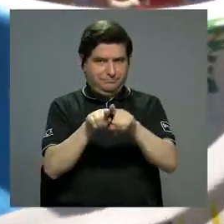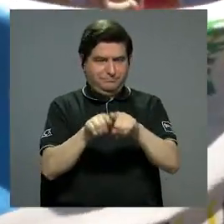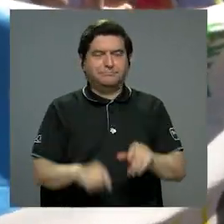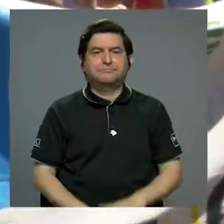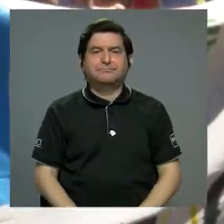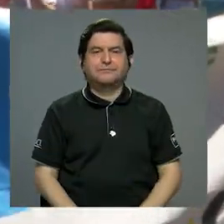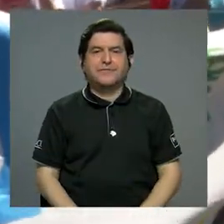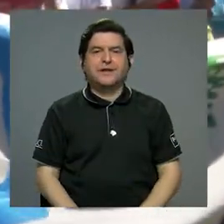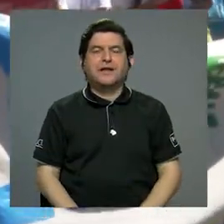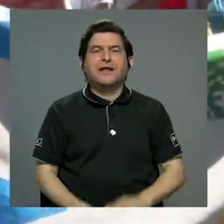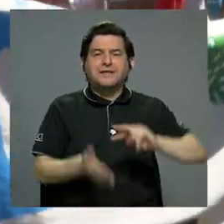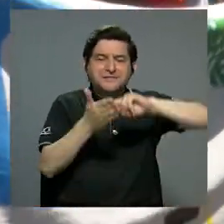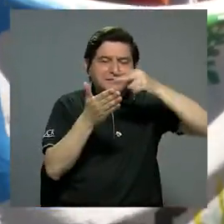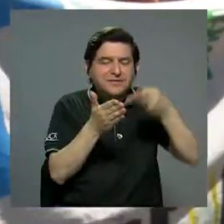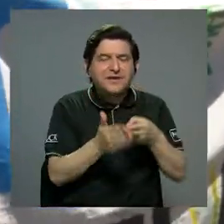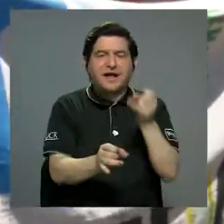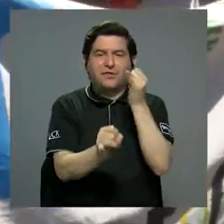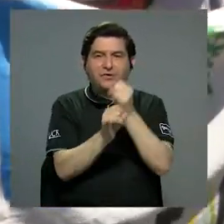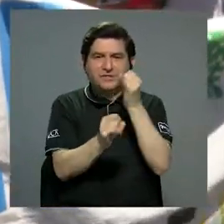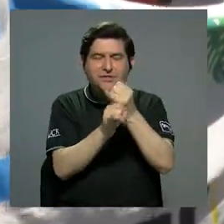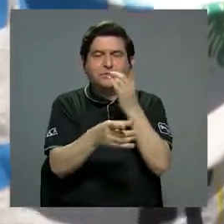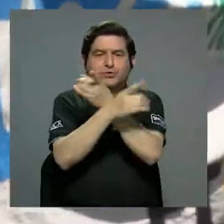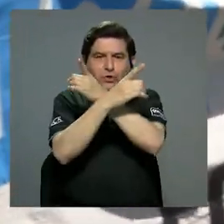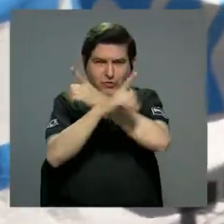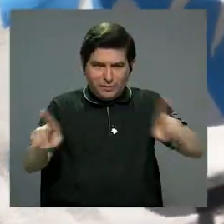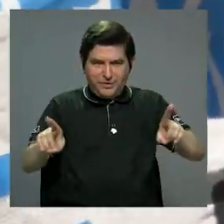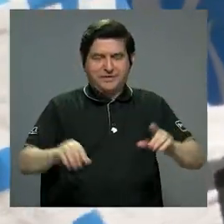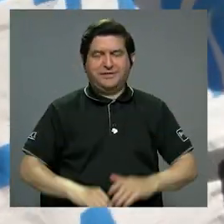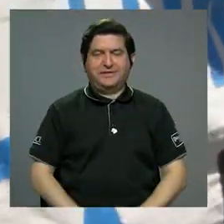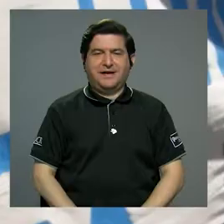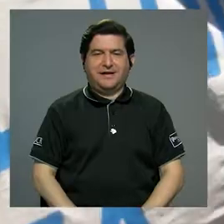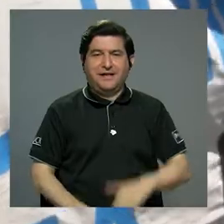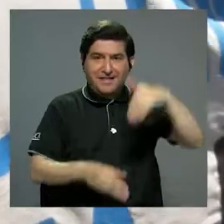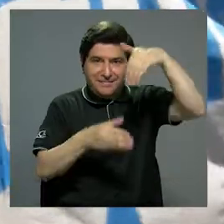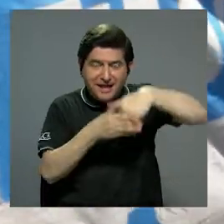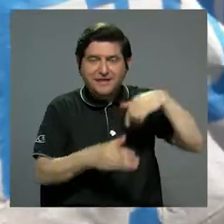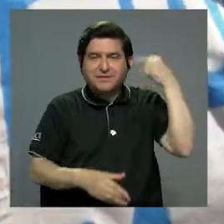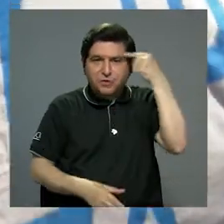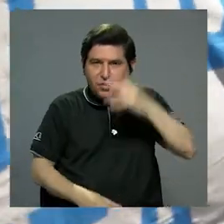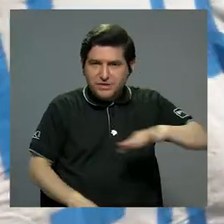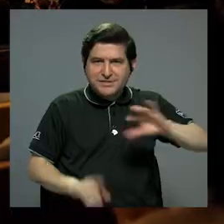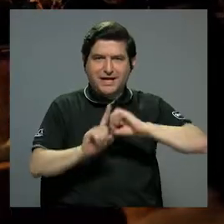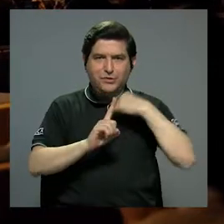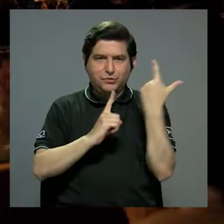la concepción de la institucionalidad democrática en el Estado Social de Derecho.